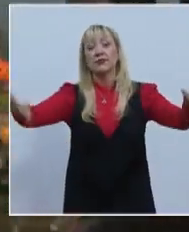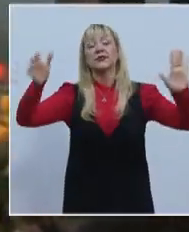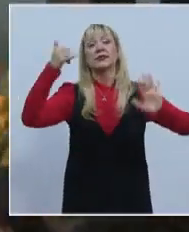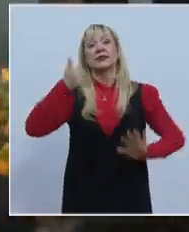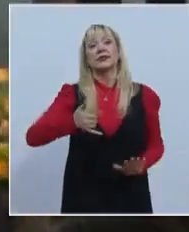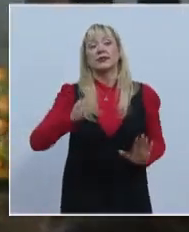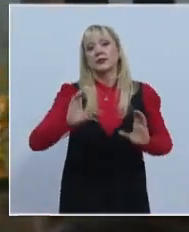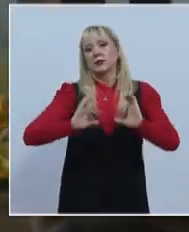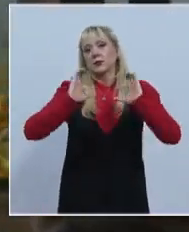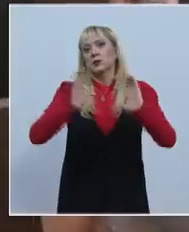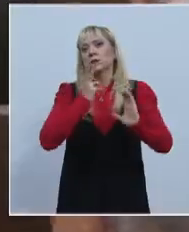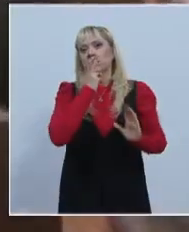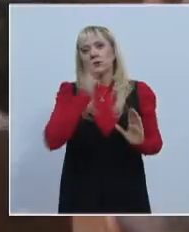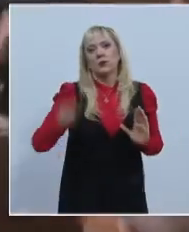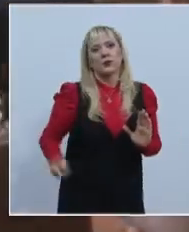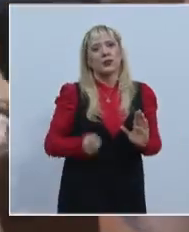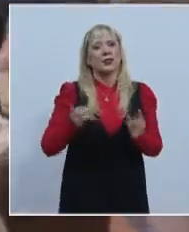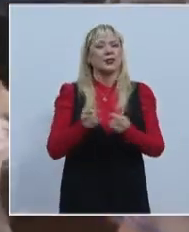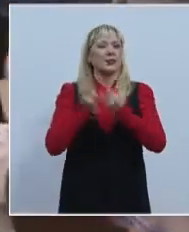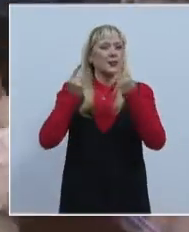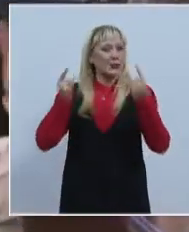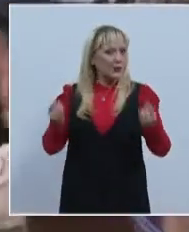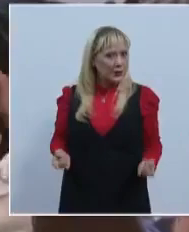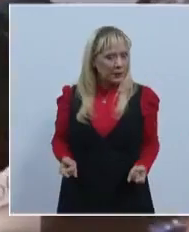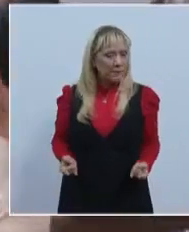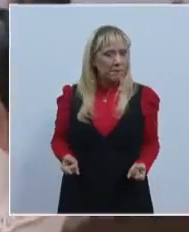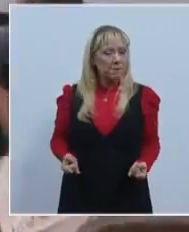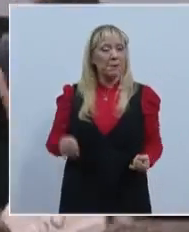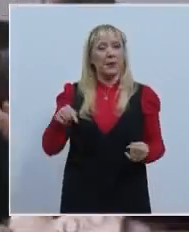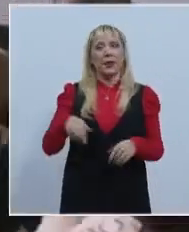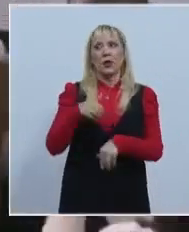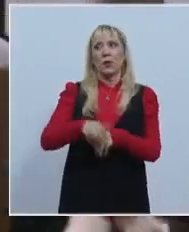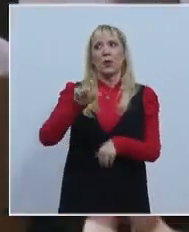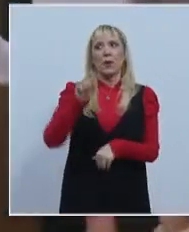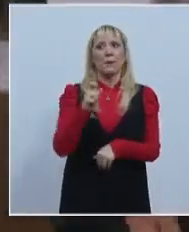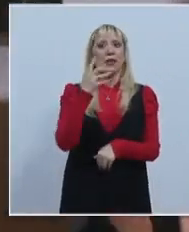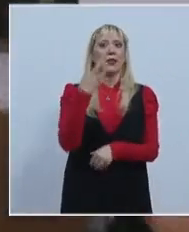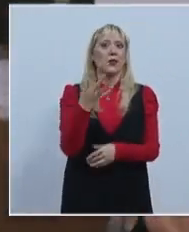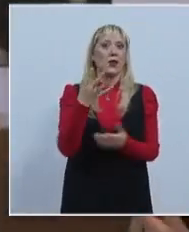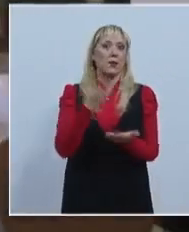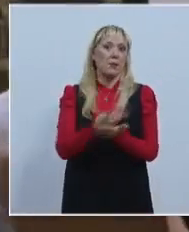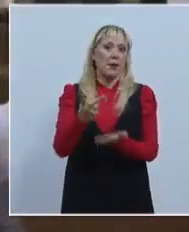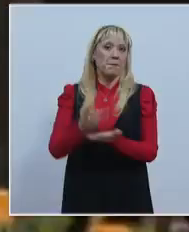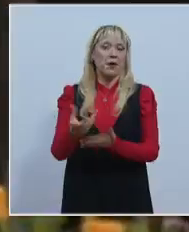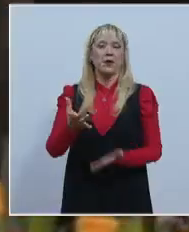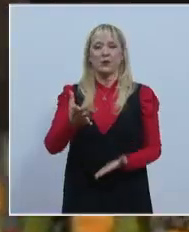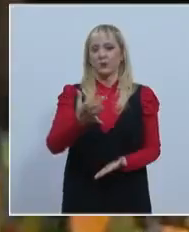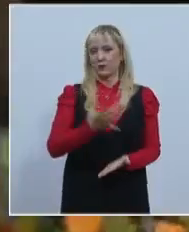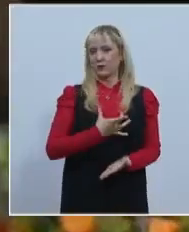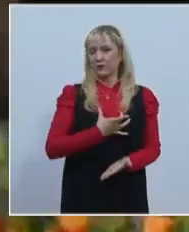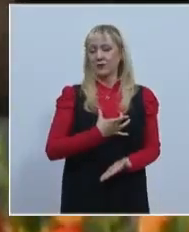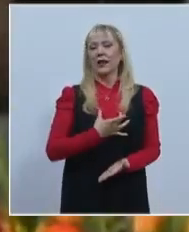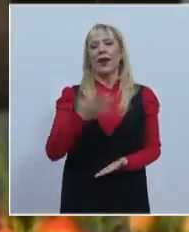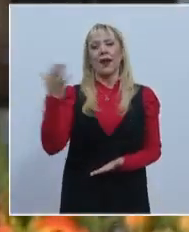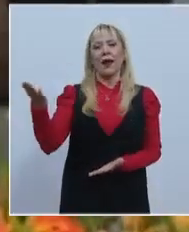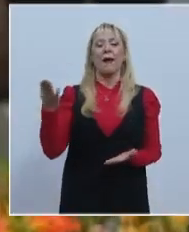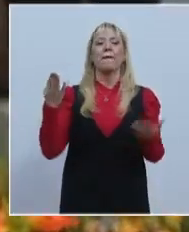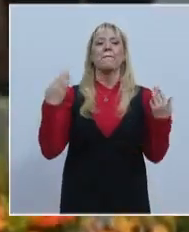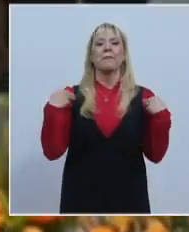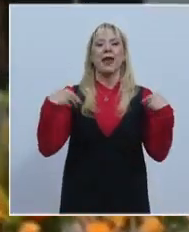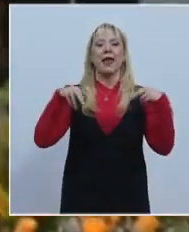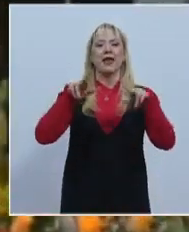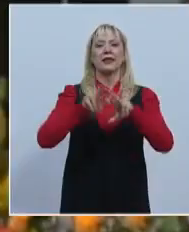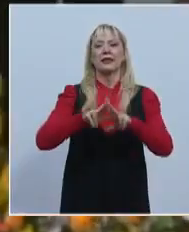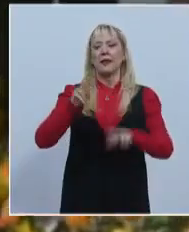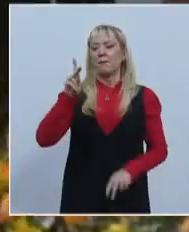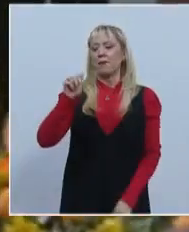su preservación como patrimonio histórico. Y en esta edición, la número 24, fue entregada la medalla al mérito fotográfico a la maestra Patricia Lagarde